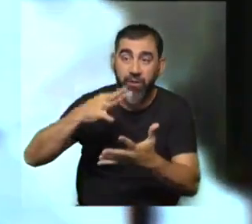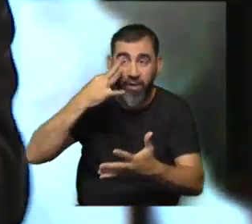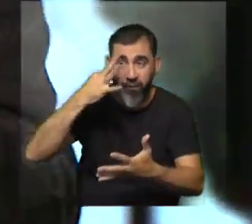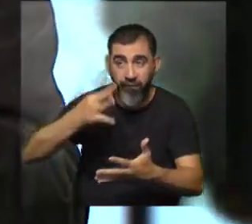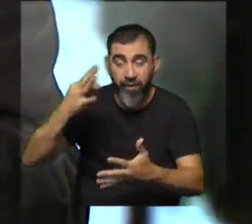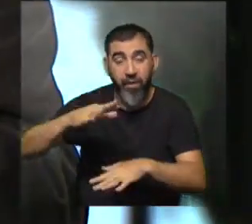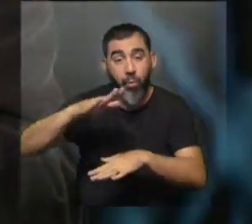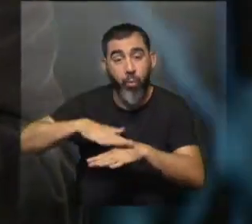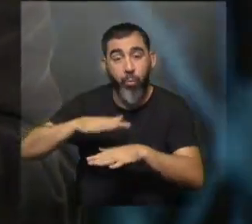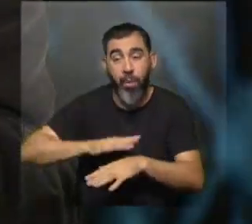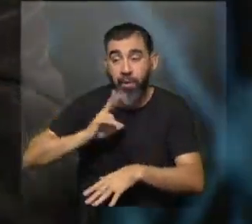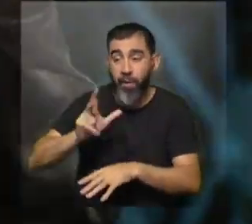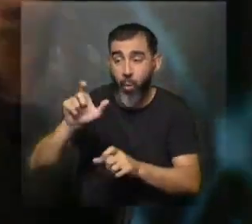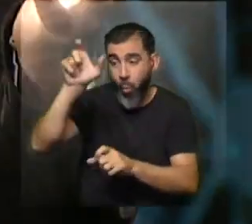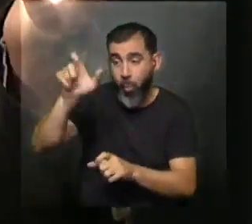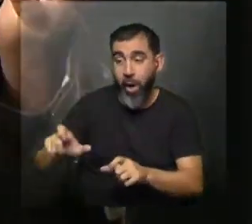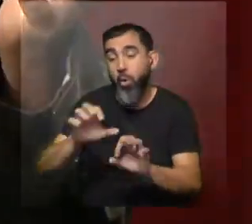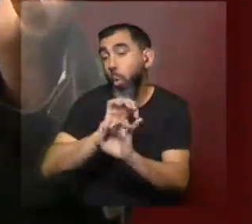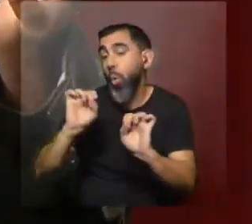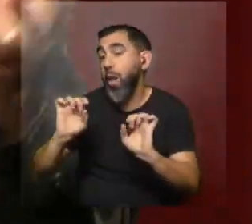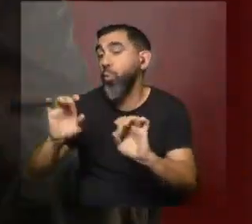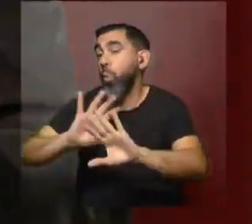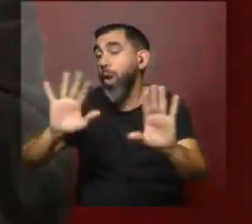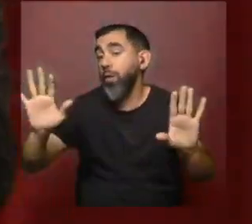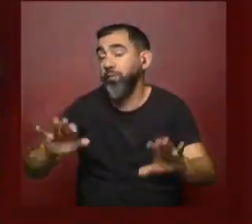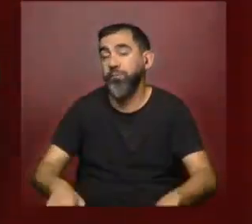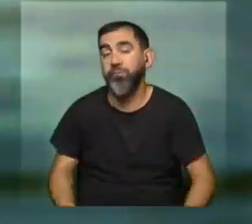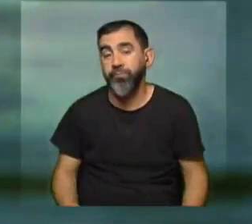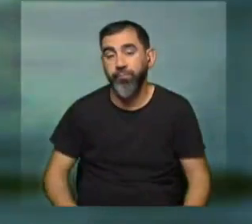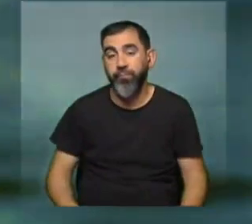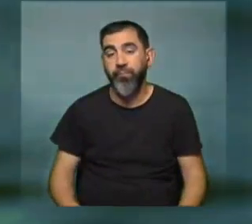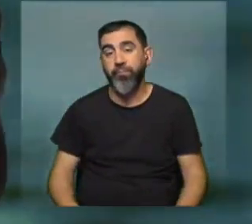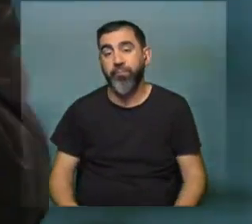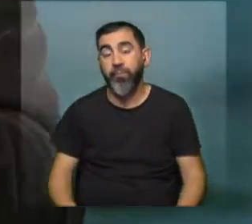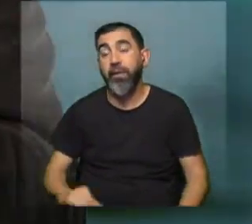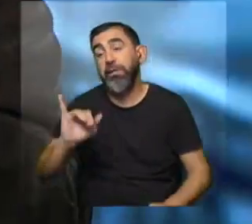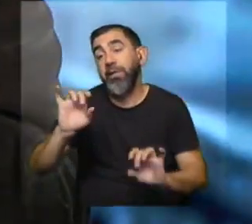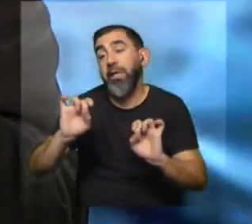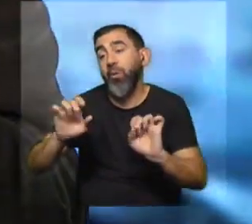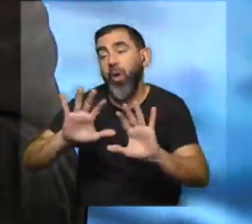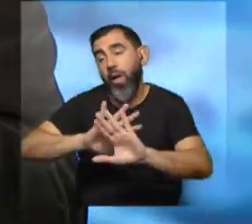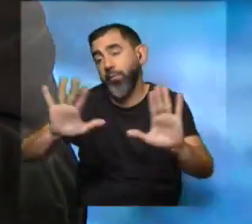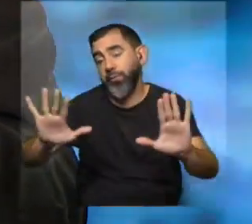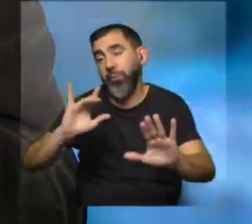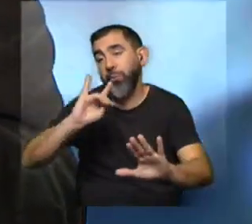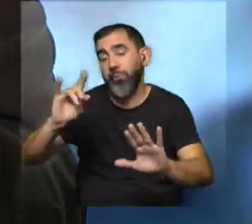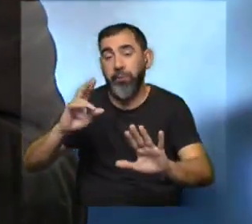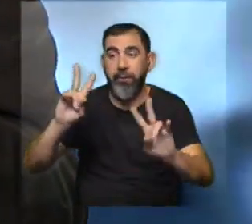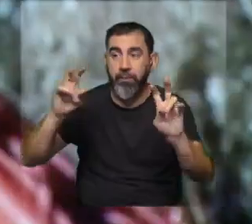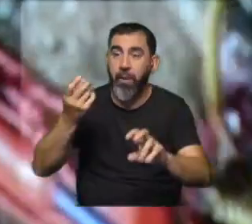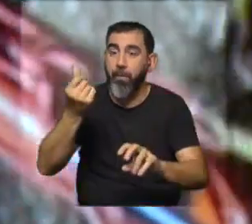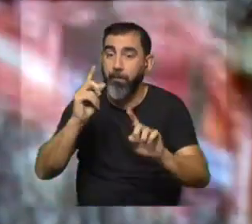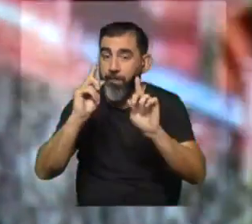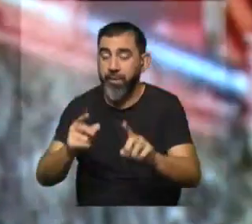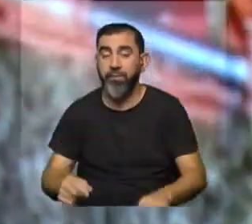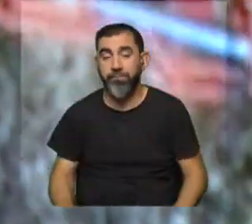fue causado por el cambio climático o fue variabilidad climática natural, porque ya hay digamos, dinero de por medio. Ahora,